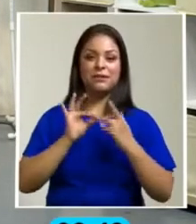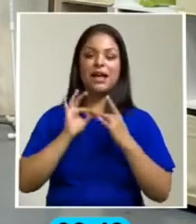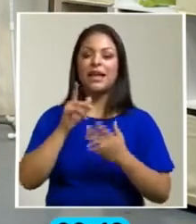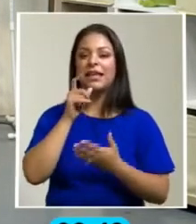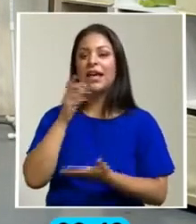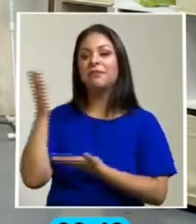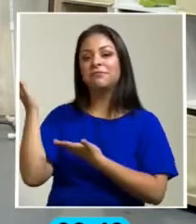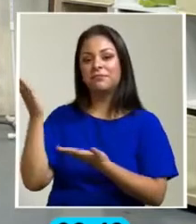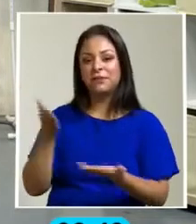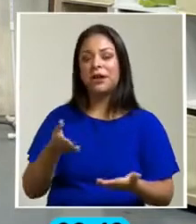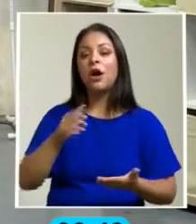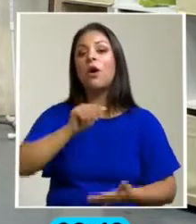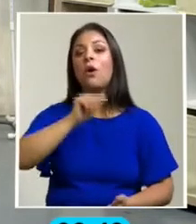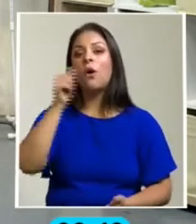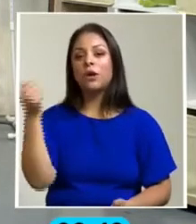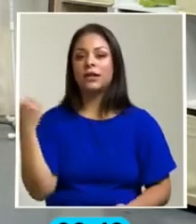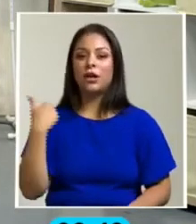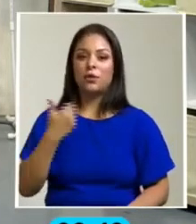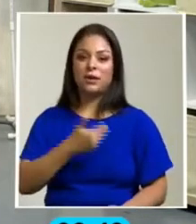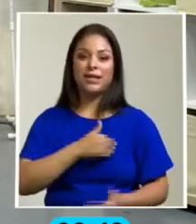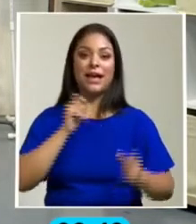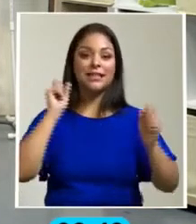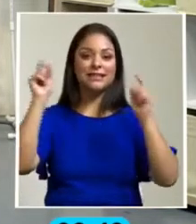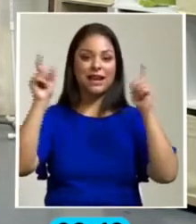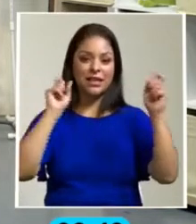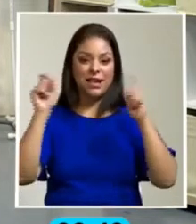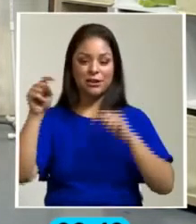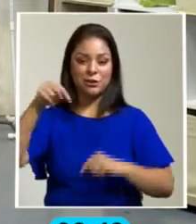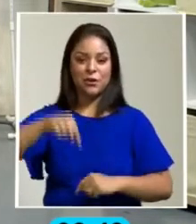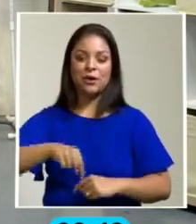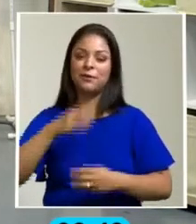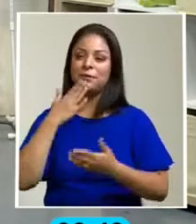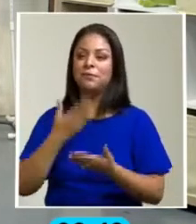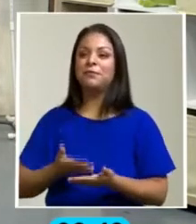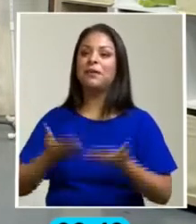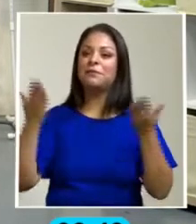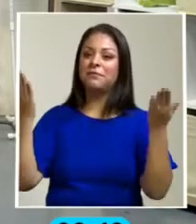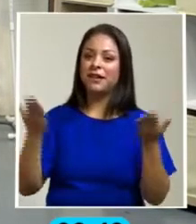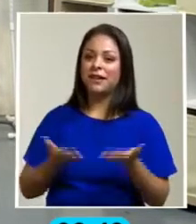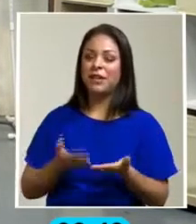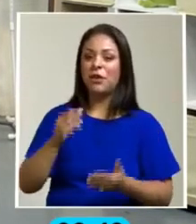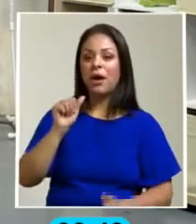ahora otra de nuestras estrellas el día de hoy. ¡Bienvenido,